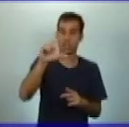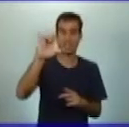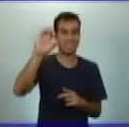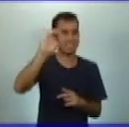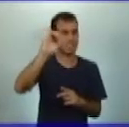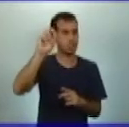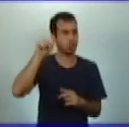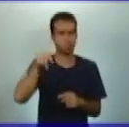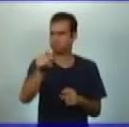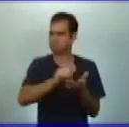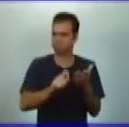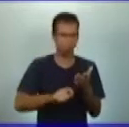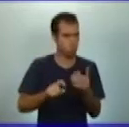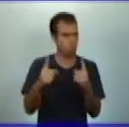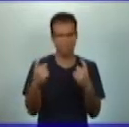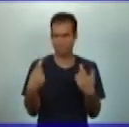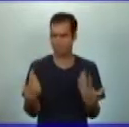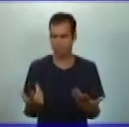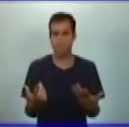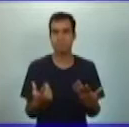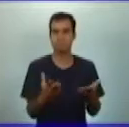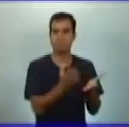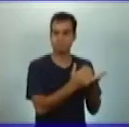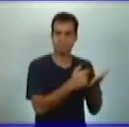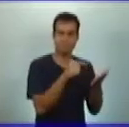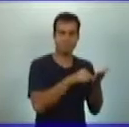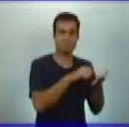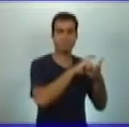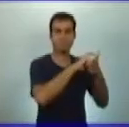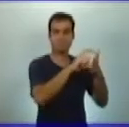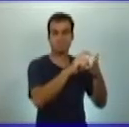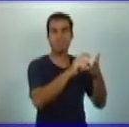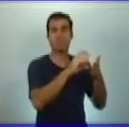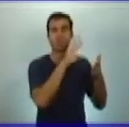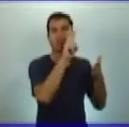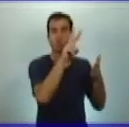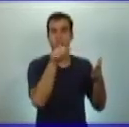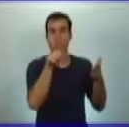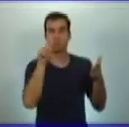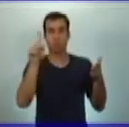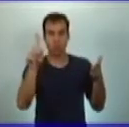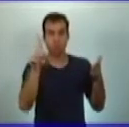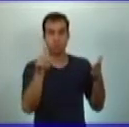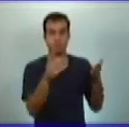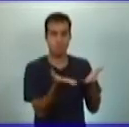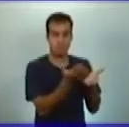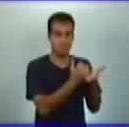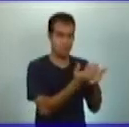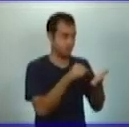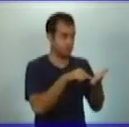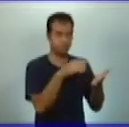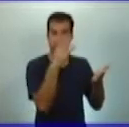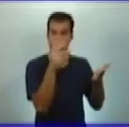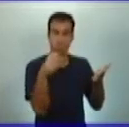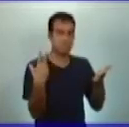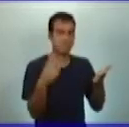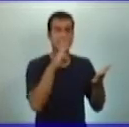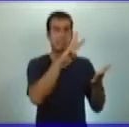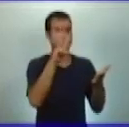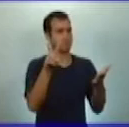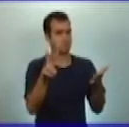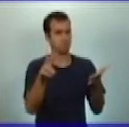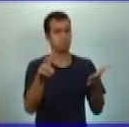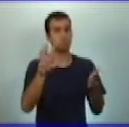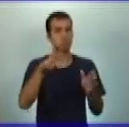en su libro de texto en el epígrafe 2.1 de la página 32 y ustedes después pueden volverlas a leer y tomar nota si